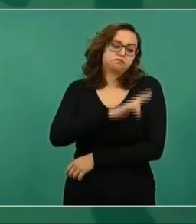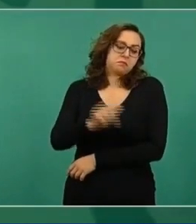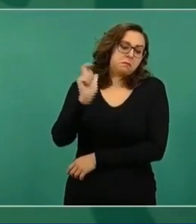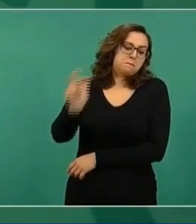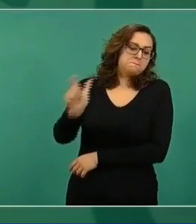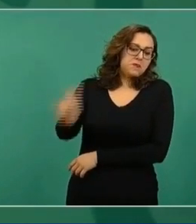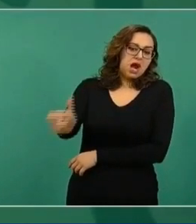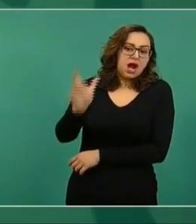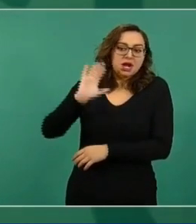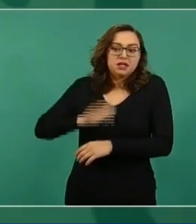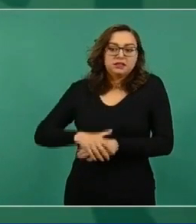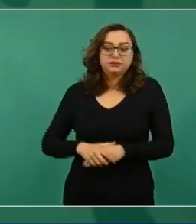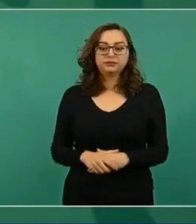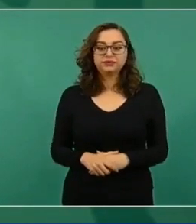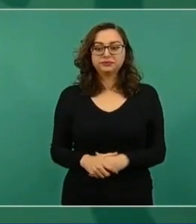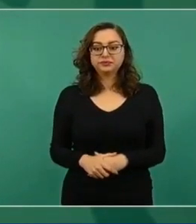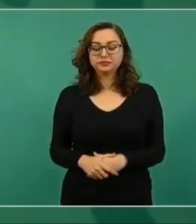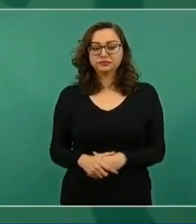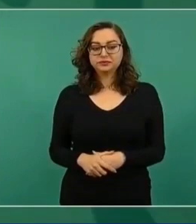escuelas privadas.